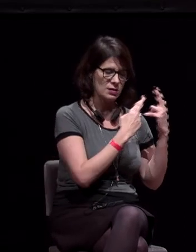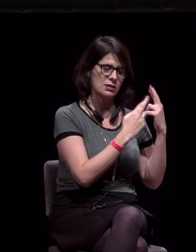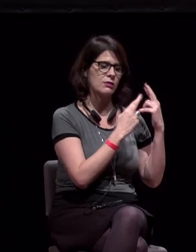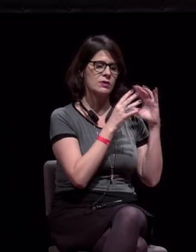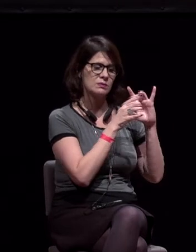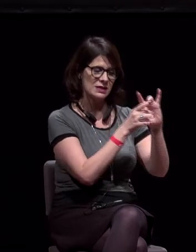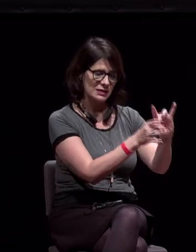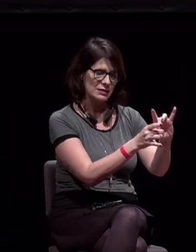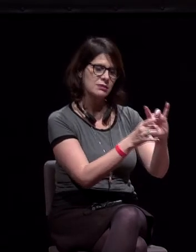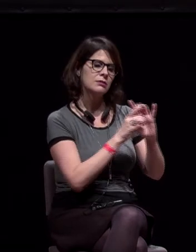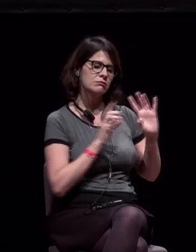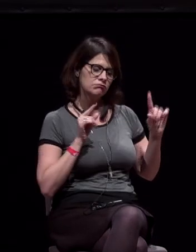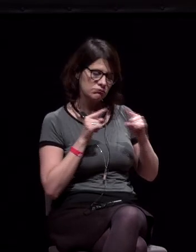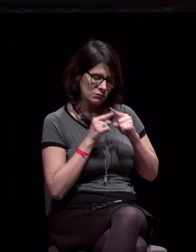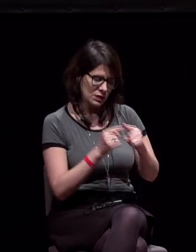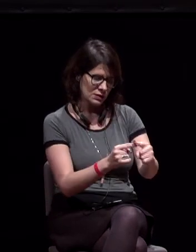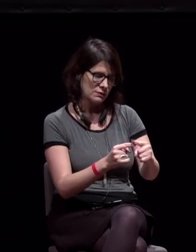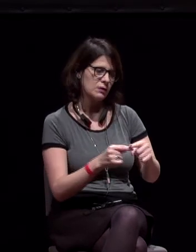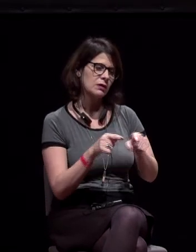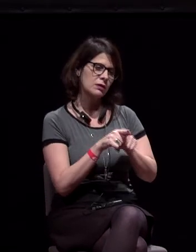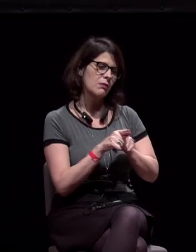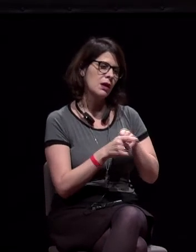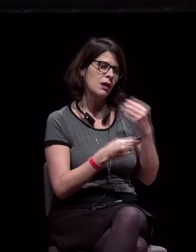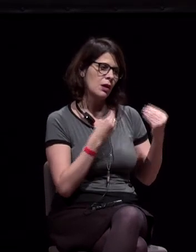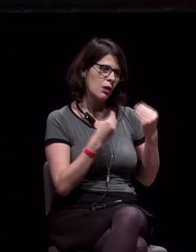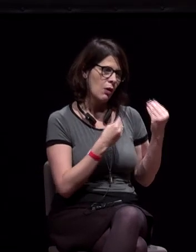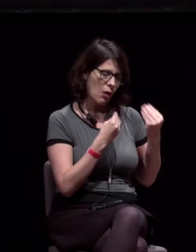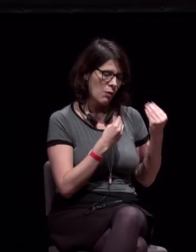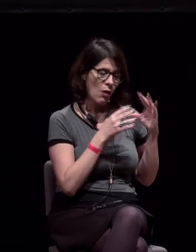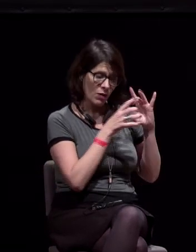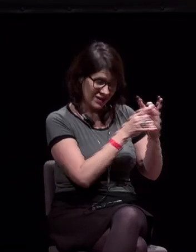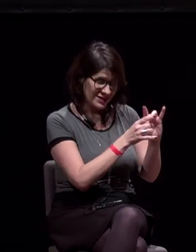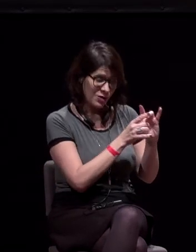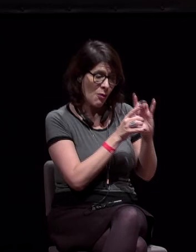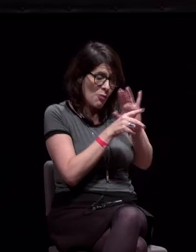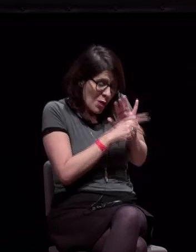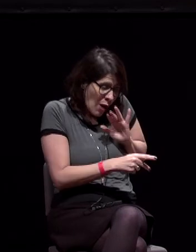no solo de América Latina, sino de su contexto más inmediato también.